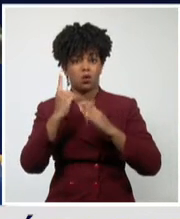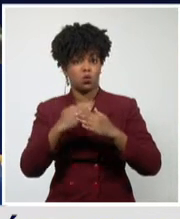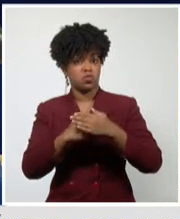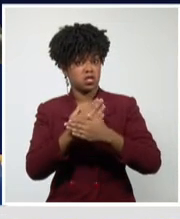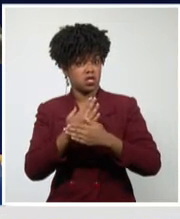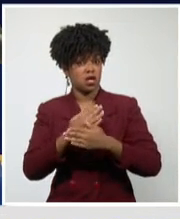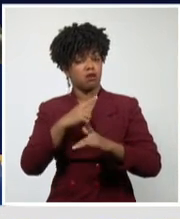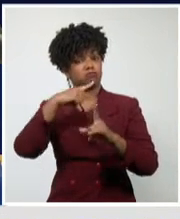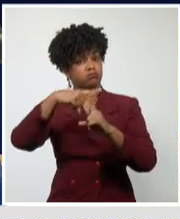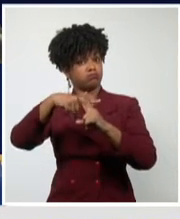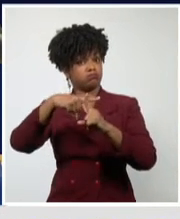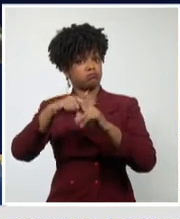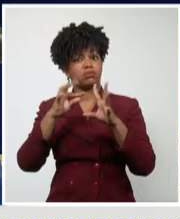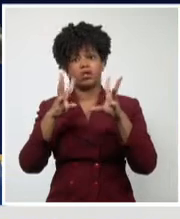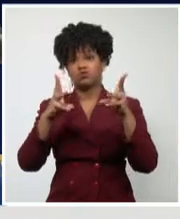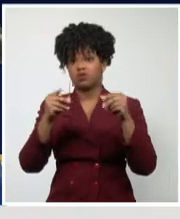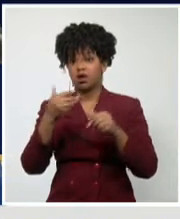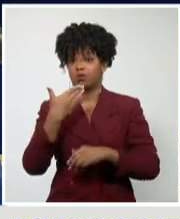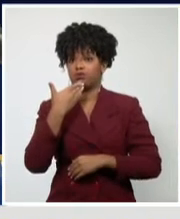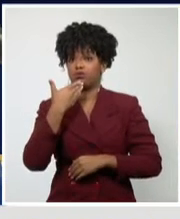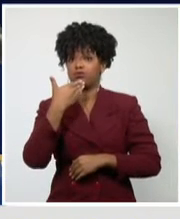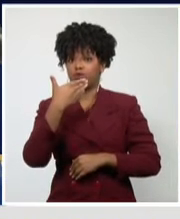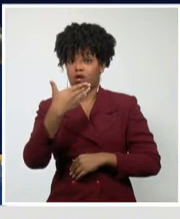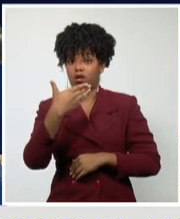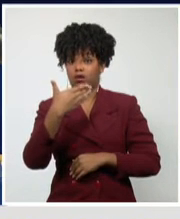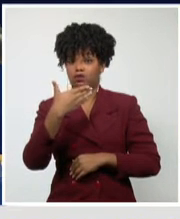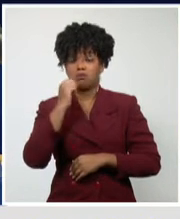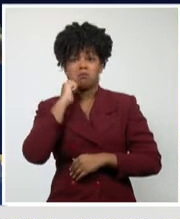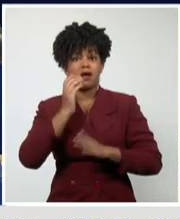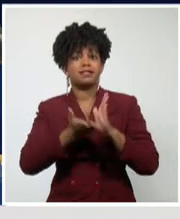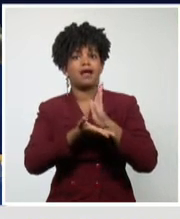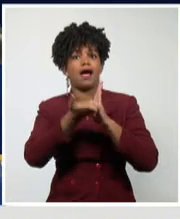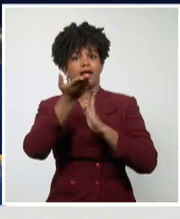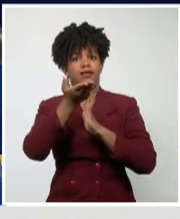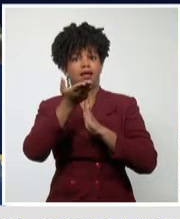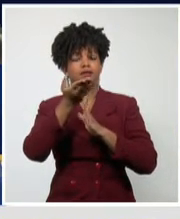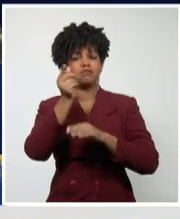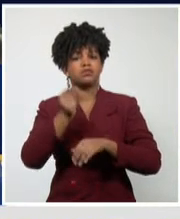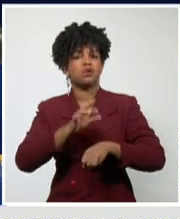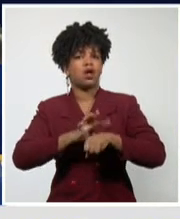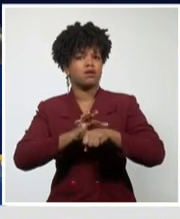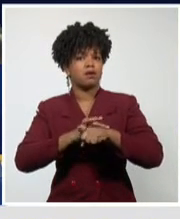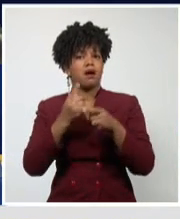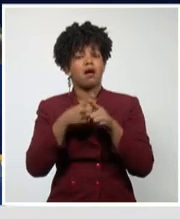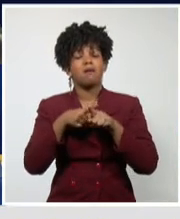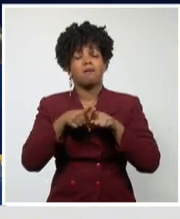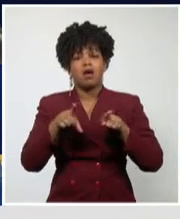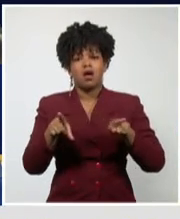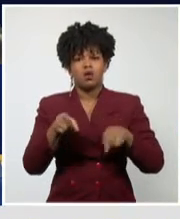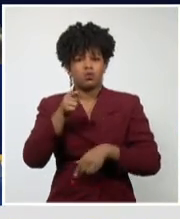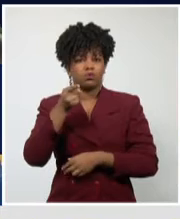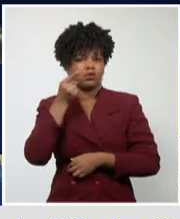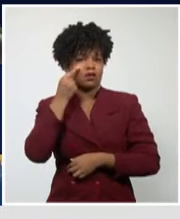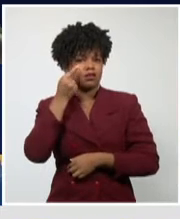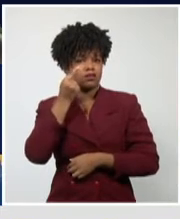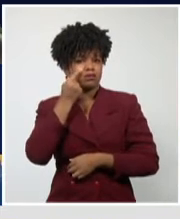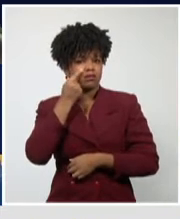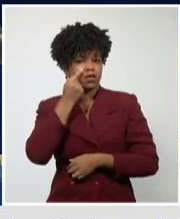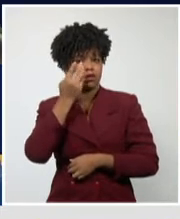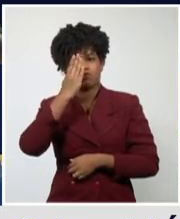positivo, se dan más altas de los casos que se confirman, pero como ustedes ven, nuestro país y sobre